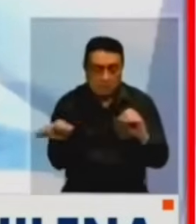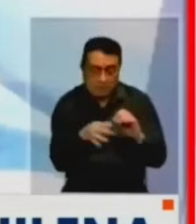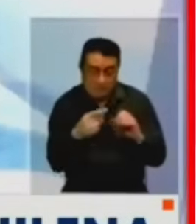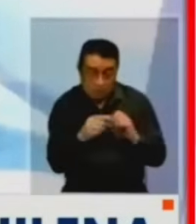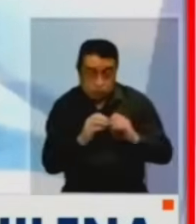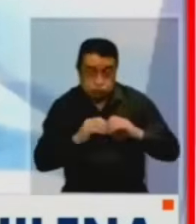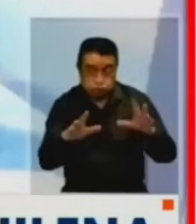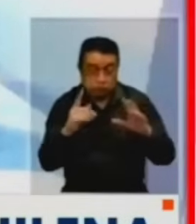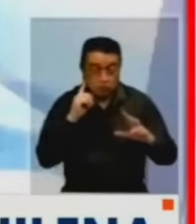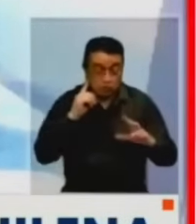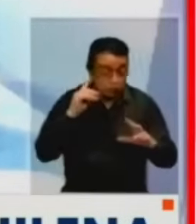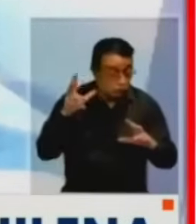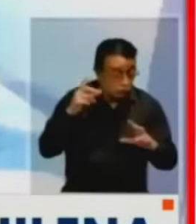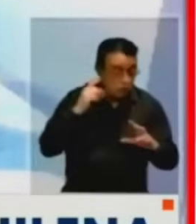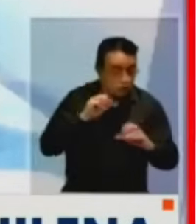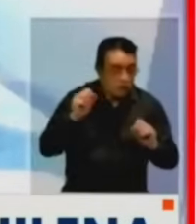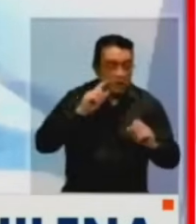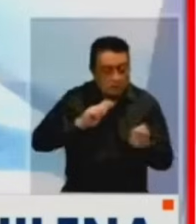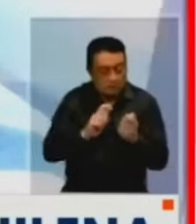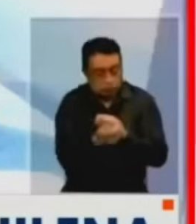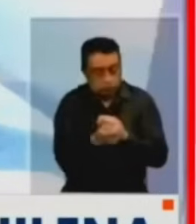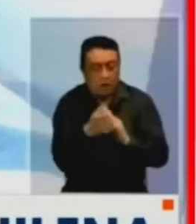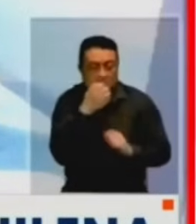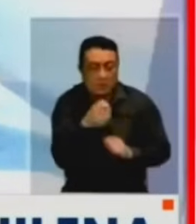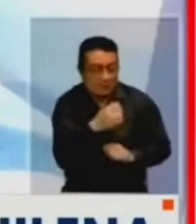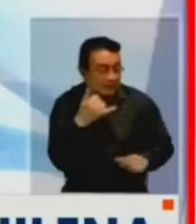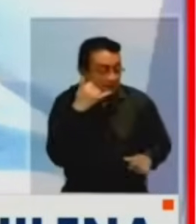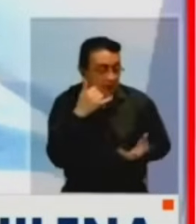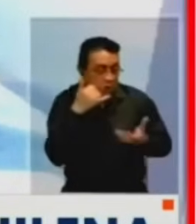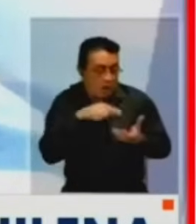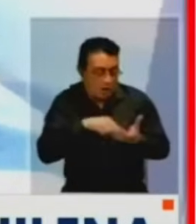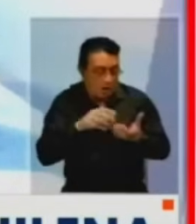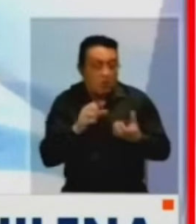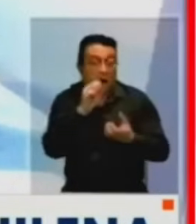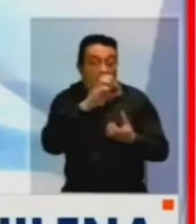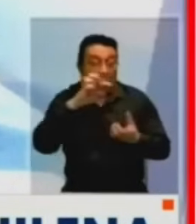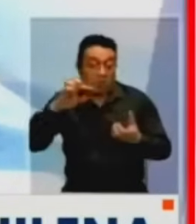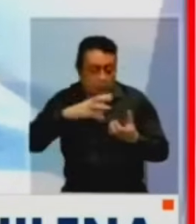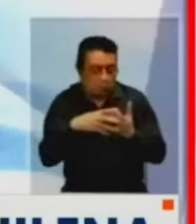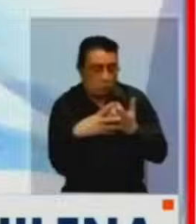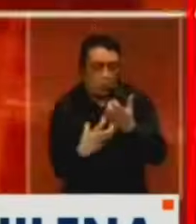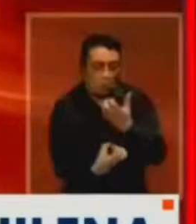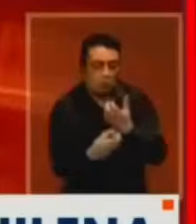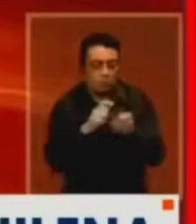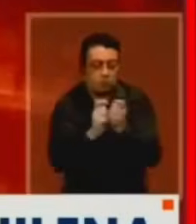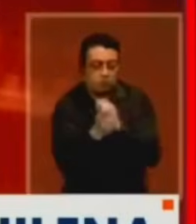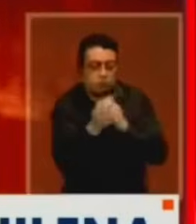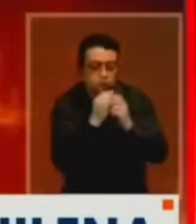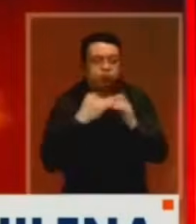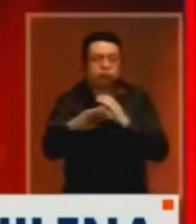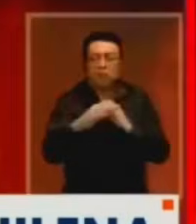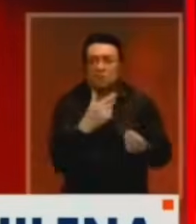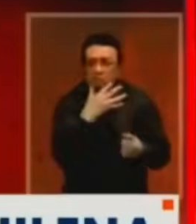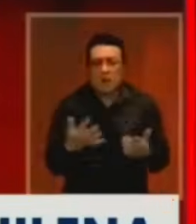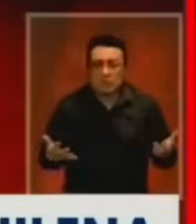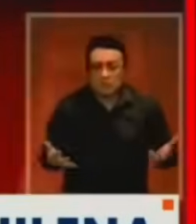es inaudible para el oído humano, pero sí lo puede escuchar el micrófono de tu celular, y con una aplicación muy simple se puede decodificar. Tecnología al servicio